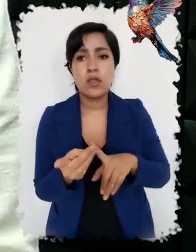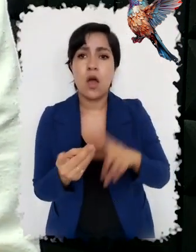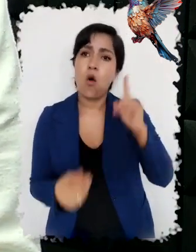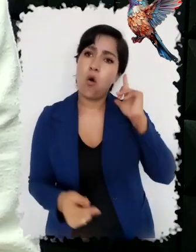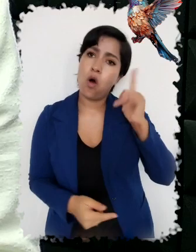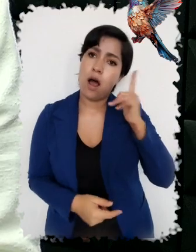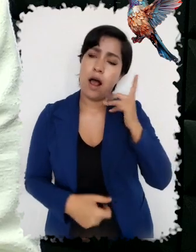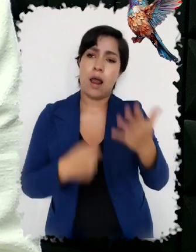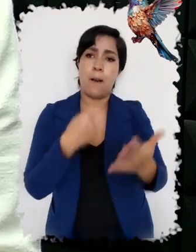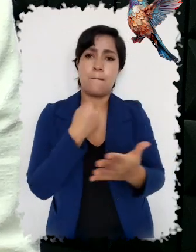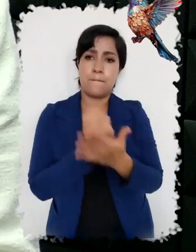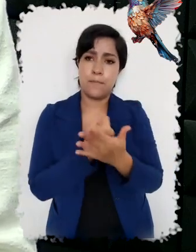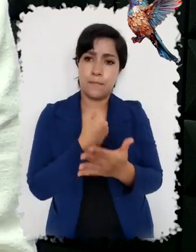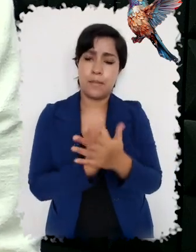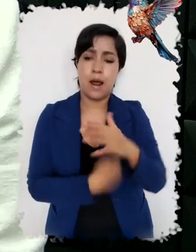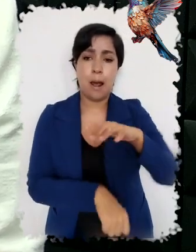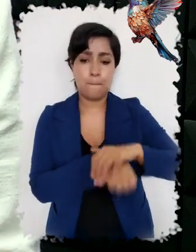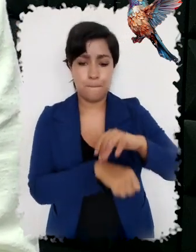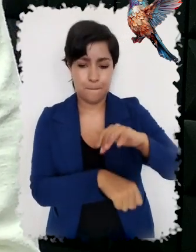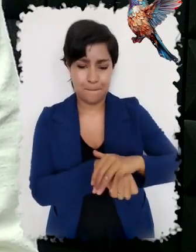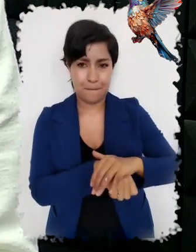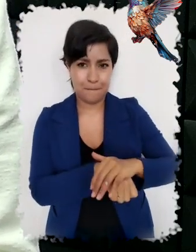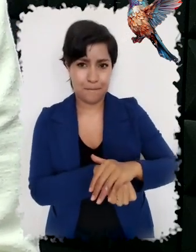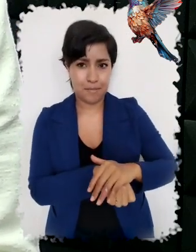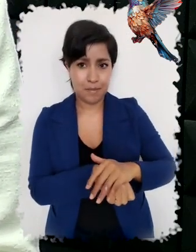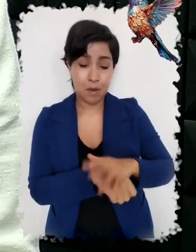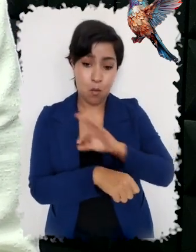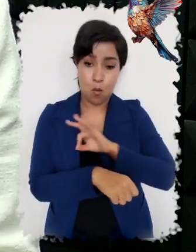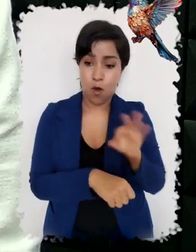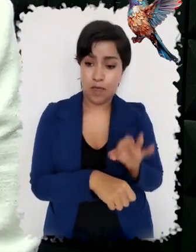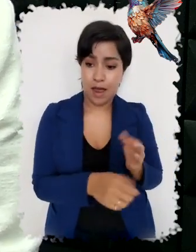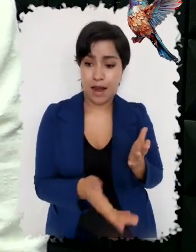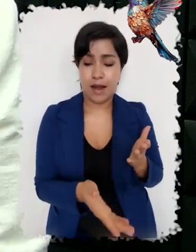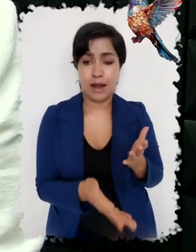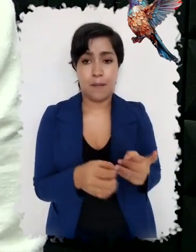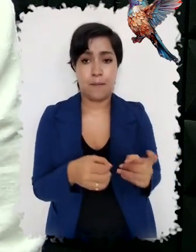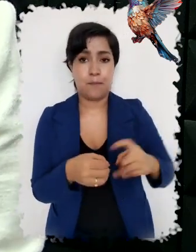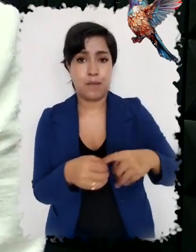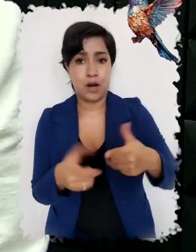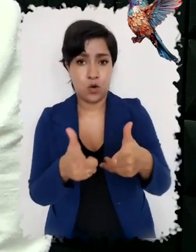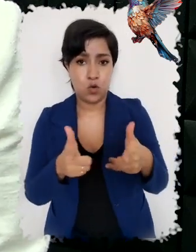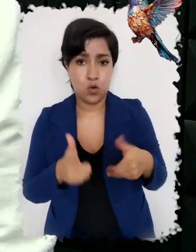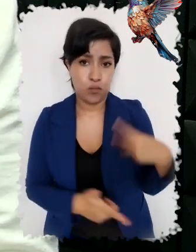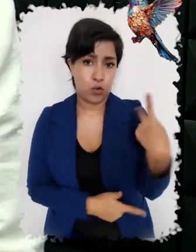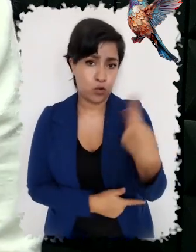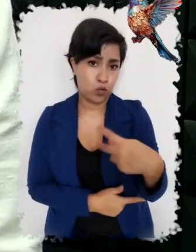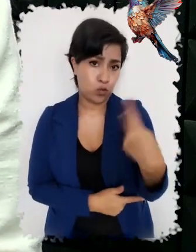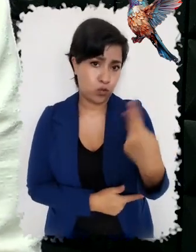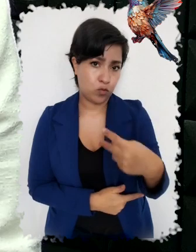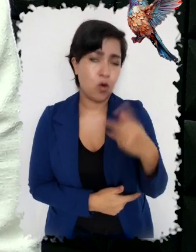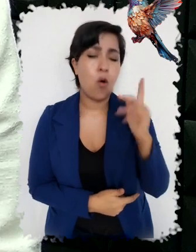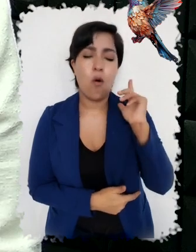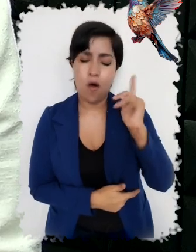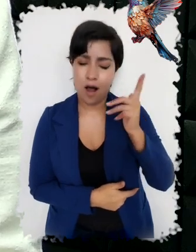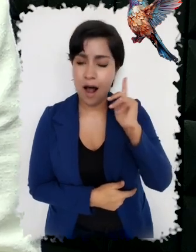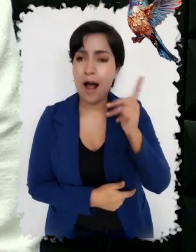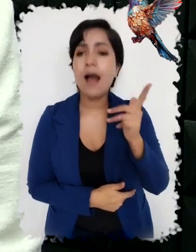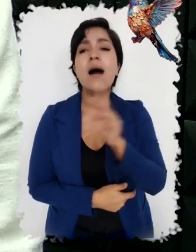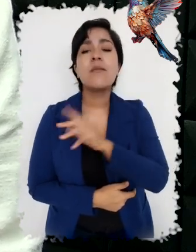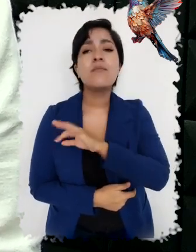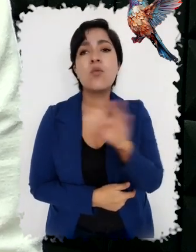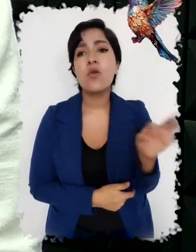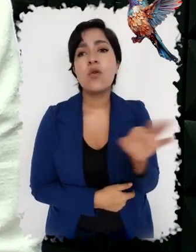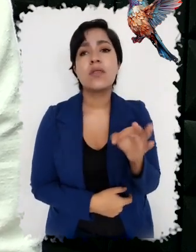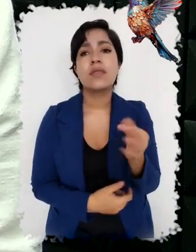que que que mi amigo pueda asistir en tu grupo este Ojalá que